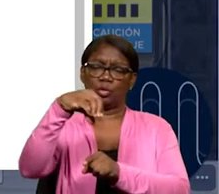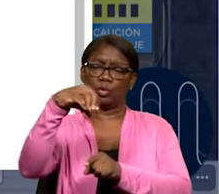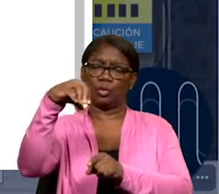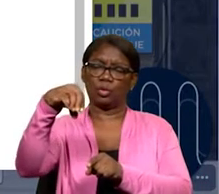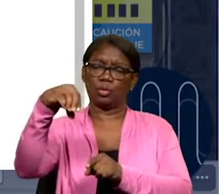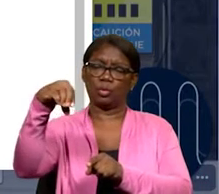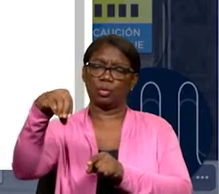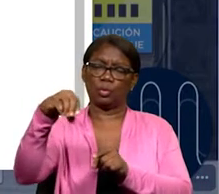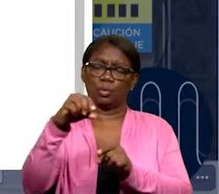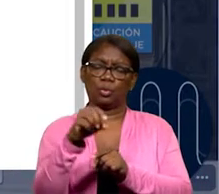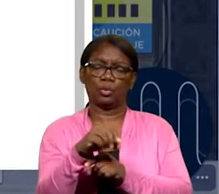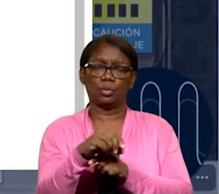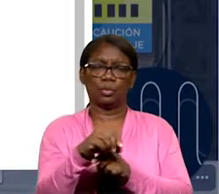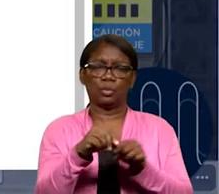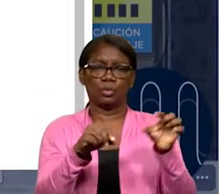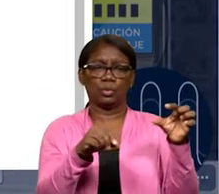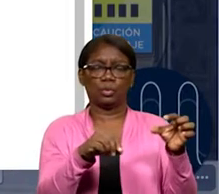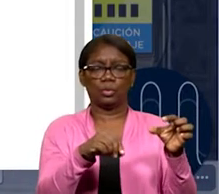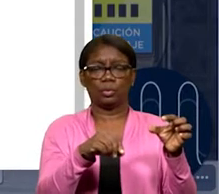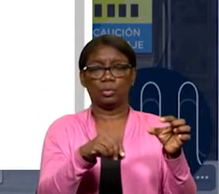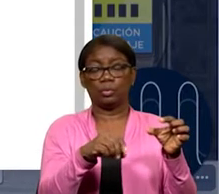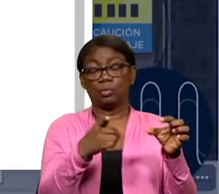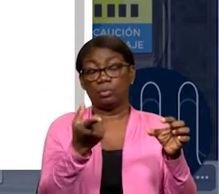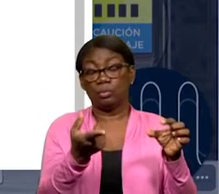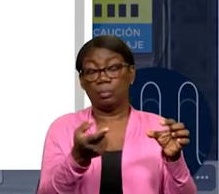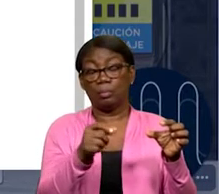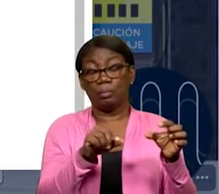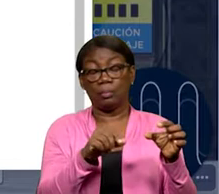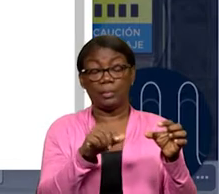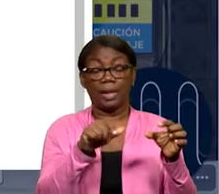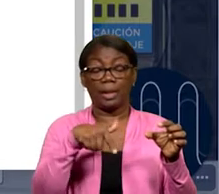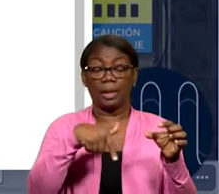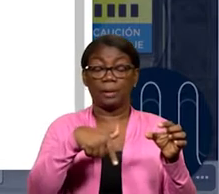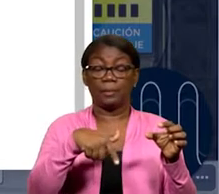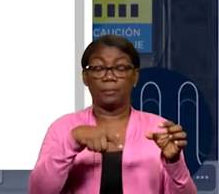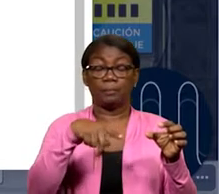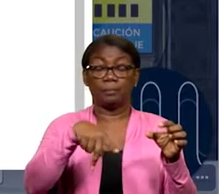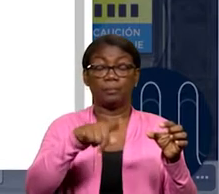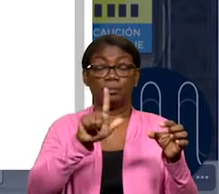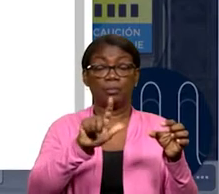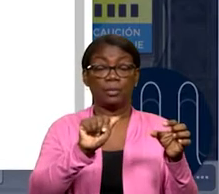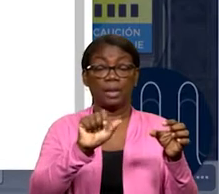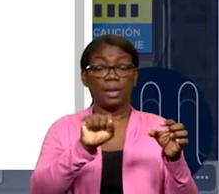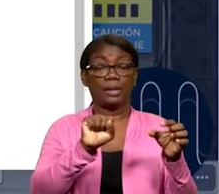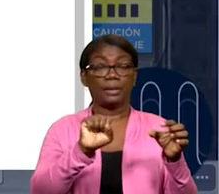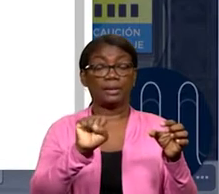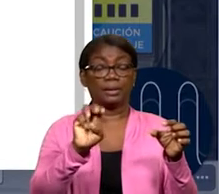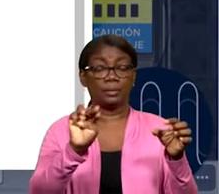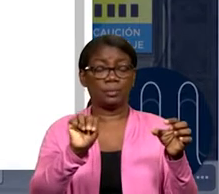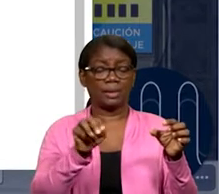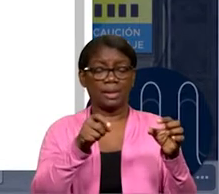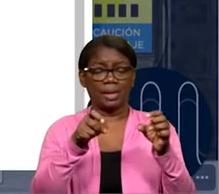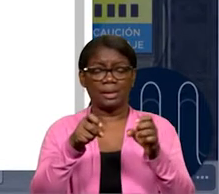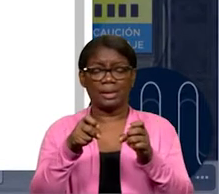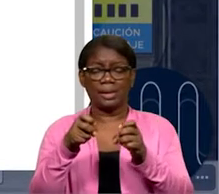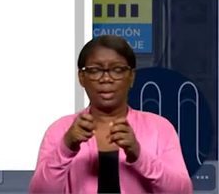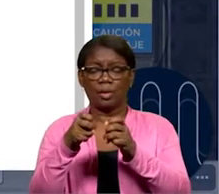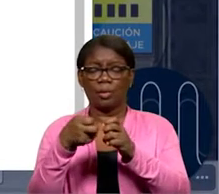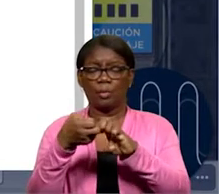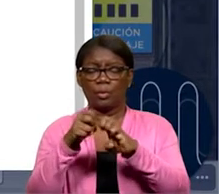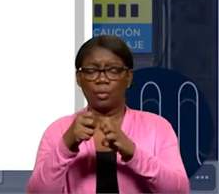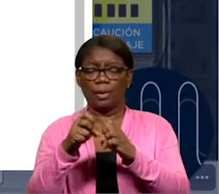podríamos decir el plasma o las celdas, ¿verdad?, estén teniendo un desperfecto en